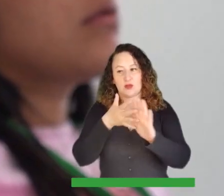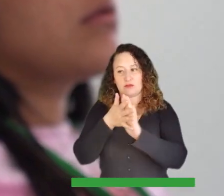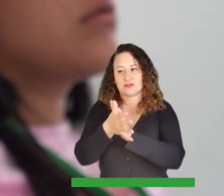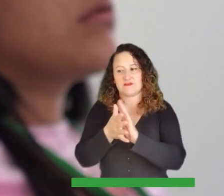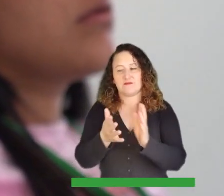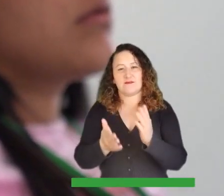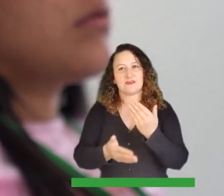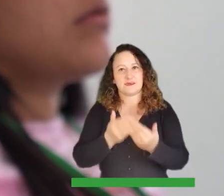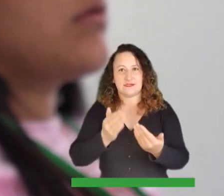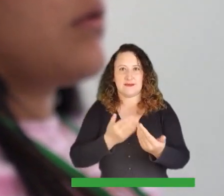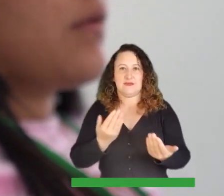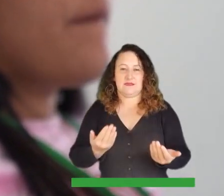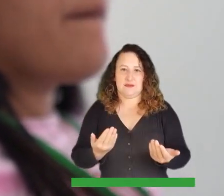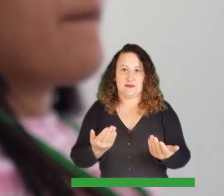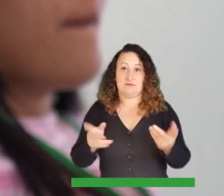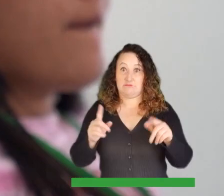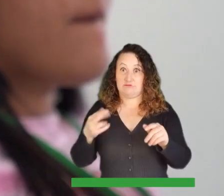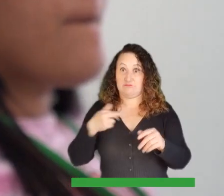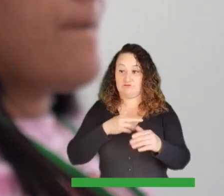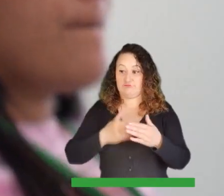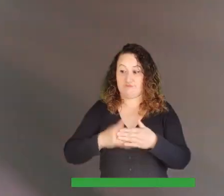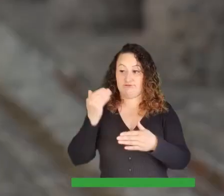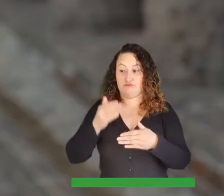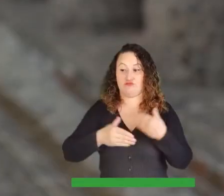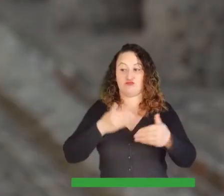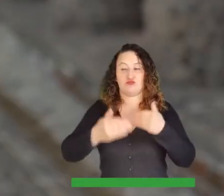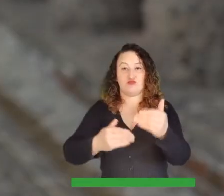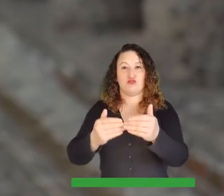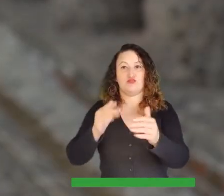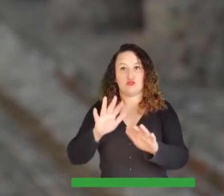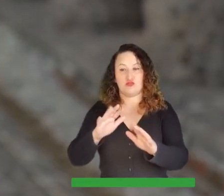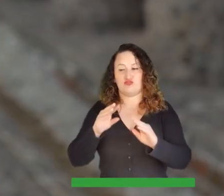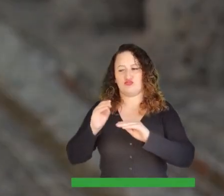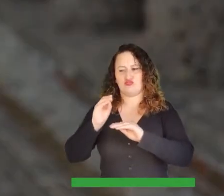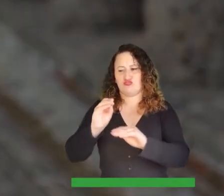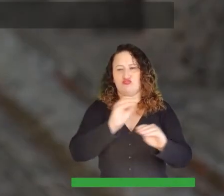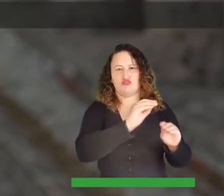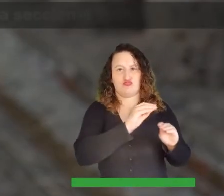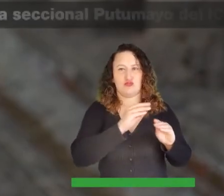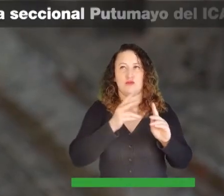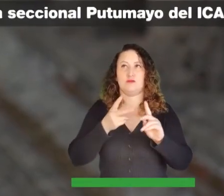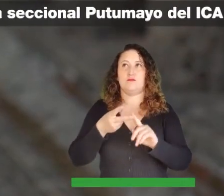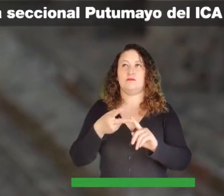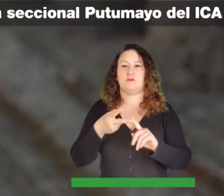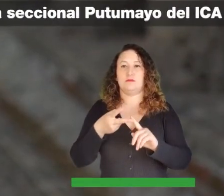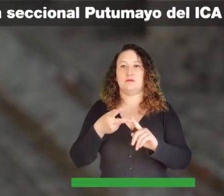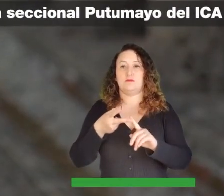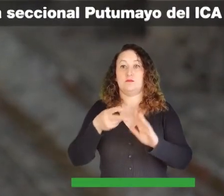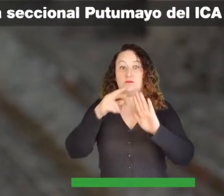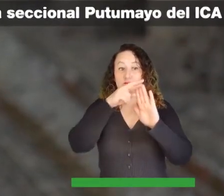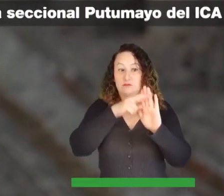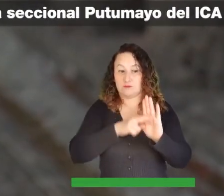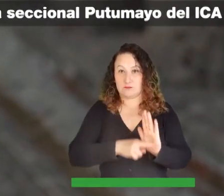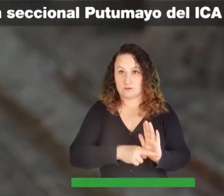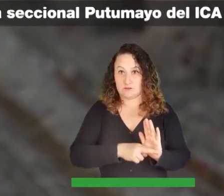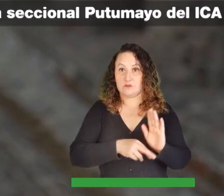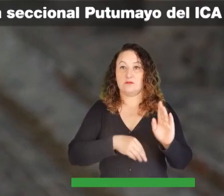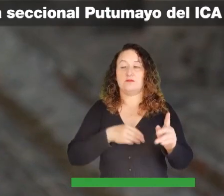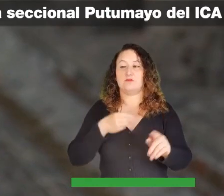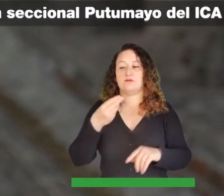fácil y a partir de ahí nosotros iniciar esos procesos de capacitación, de